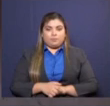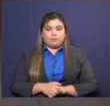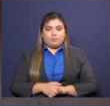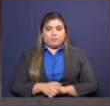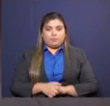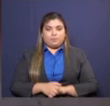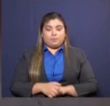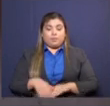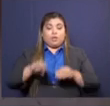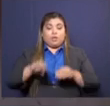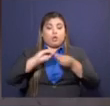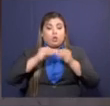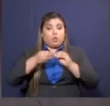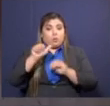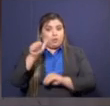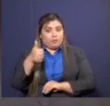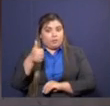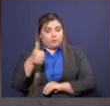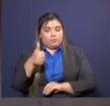Diez.